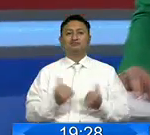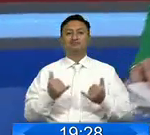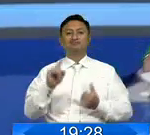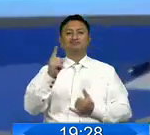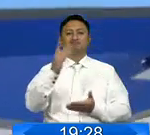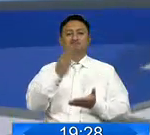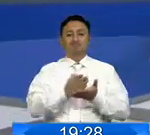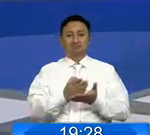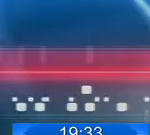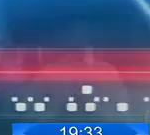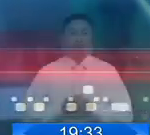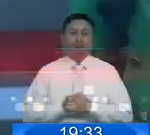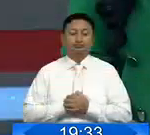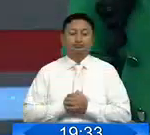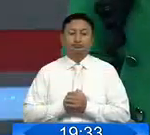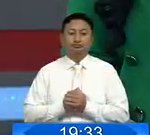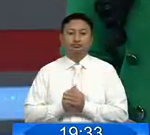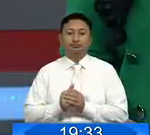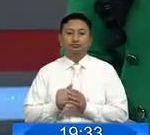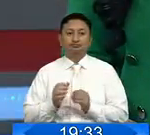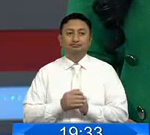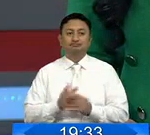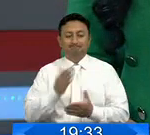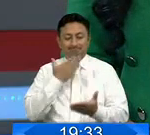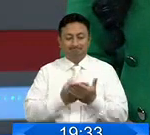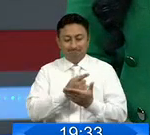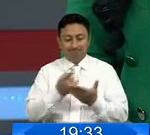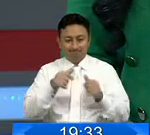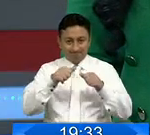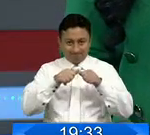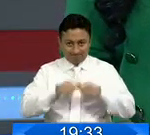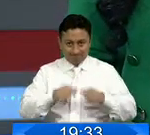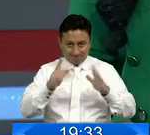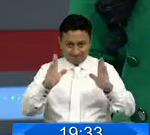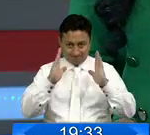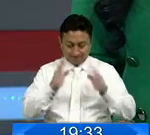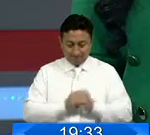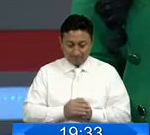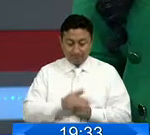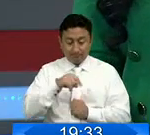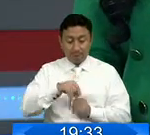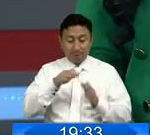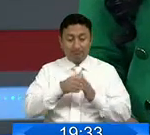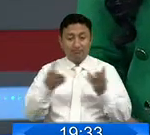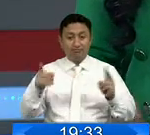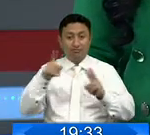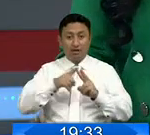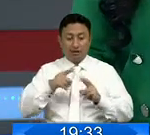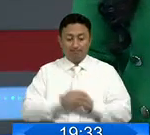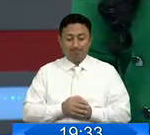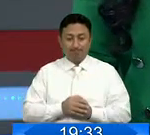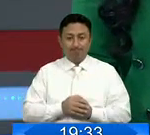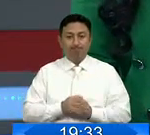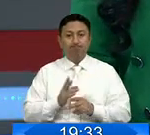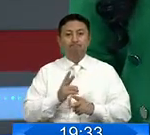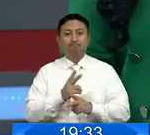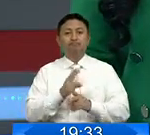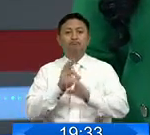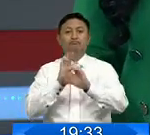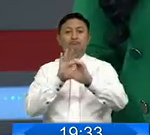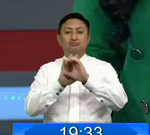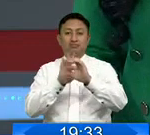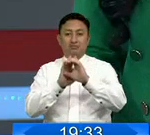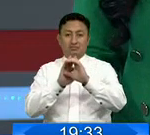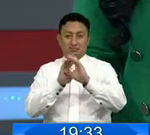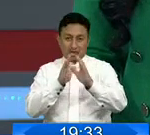Momento de nuestra primera pausa. Gracias por seguir en nuestra sintonía. Esto es El Comercio TV. El Consejo de Participación Ciudadana